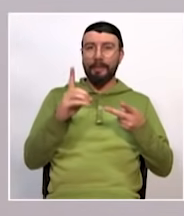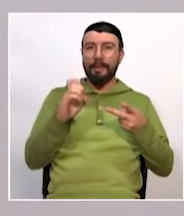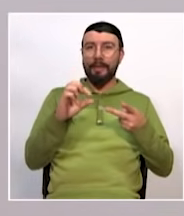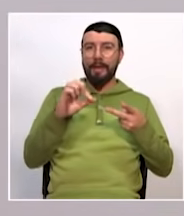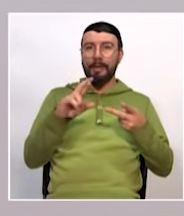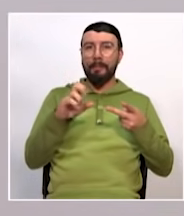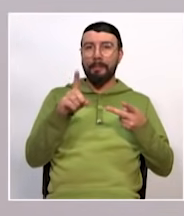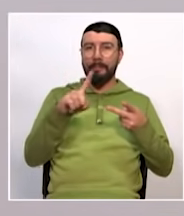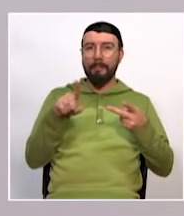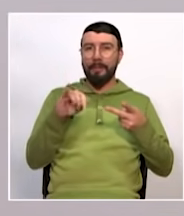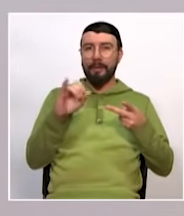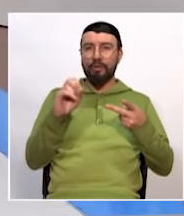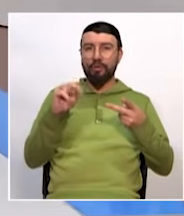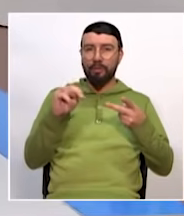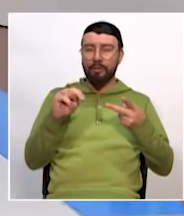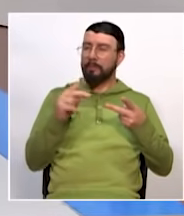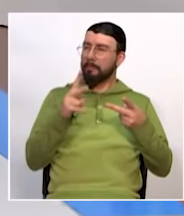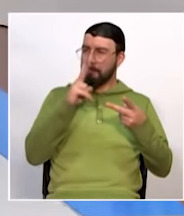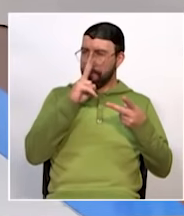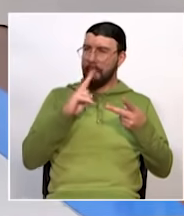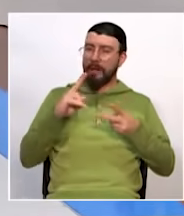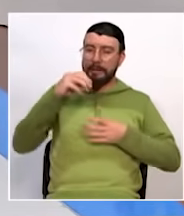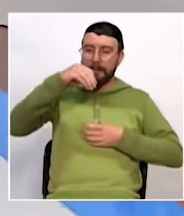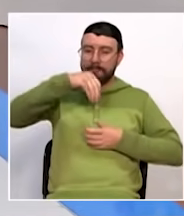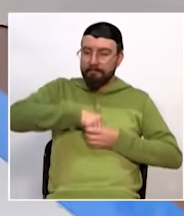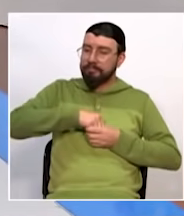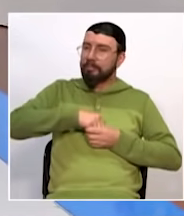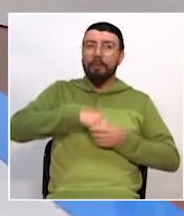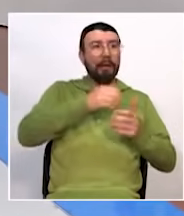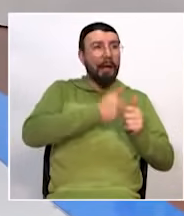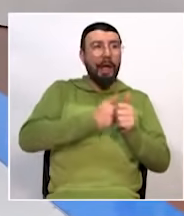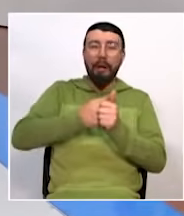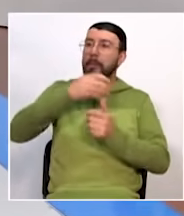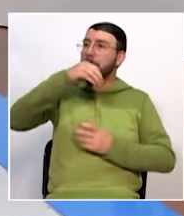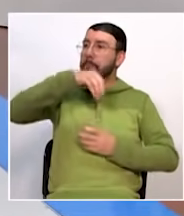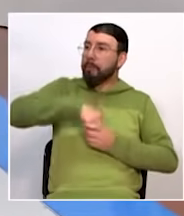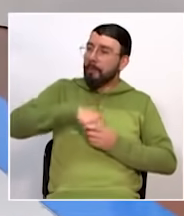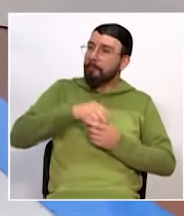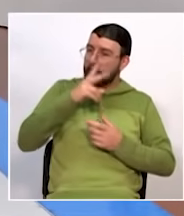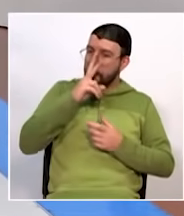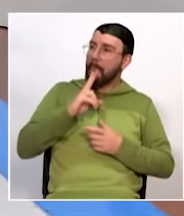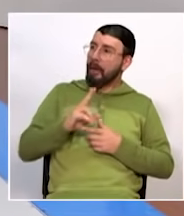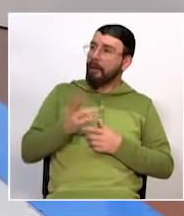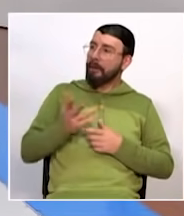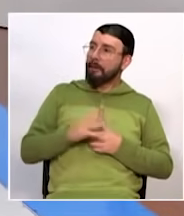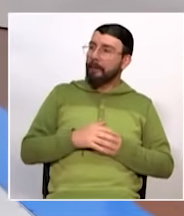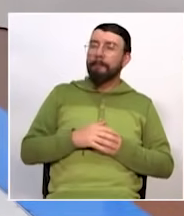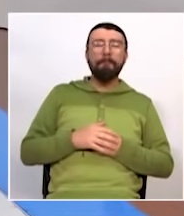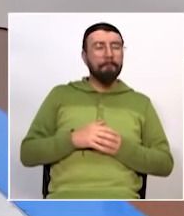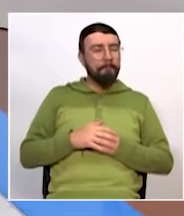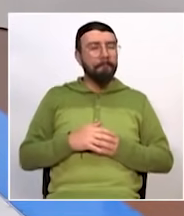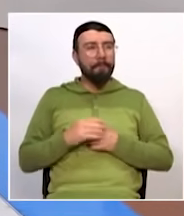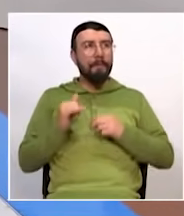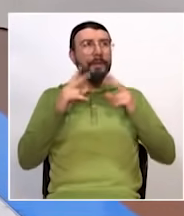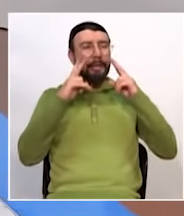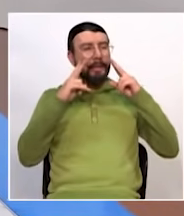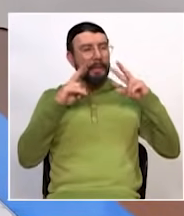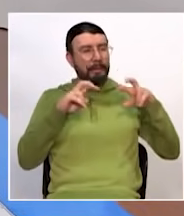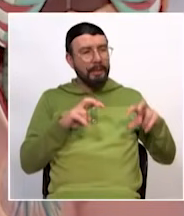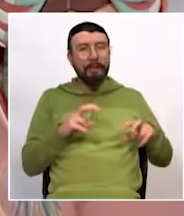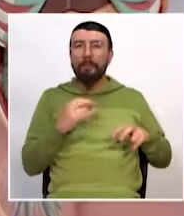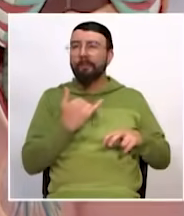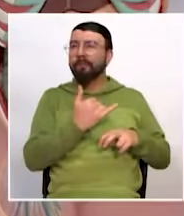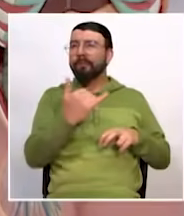nosotros evidentemente de acuerdo a las investigaciones que se ha realizado por parte de la